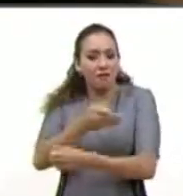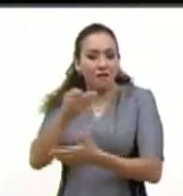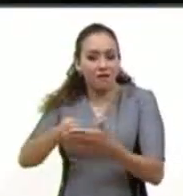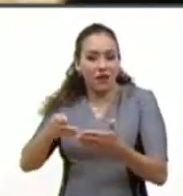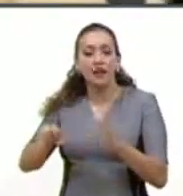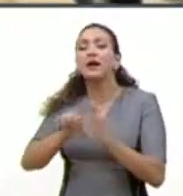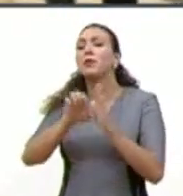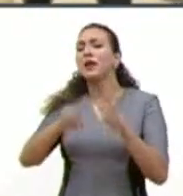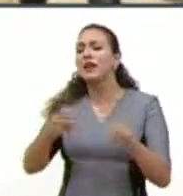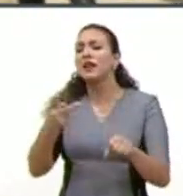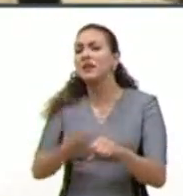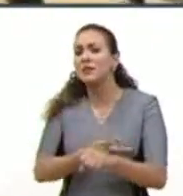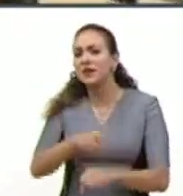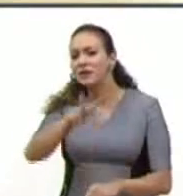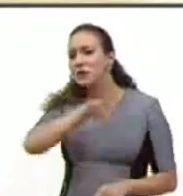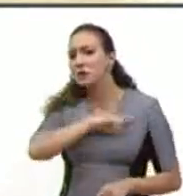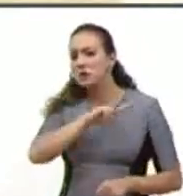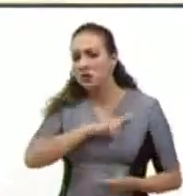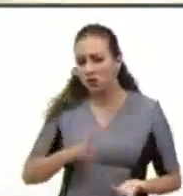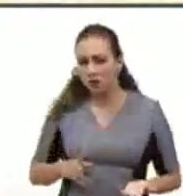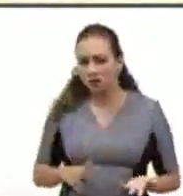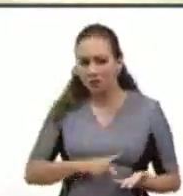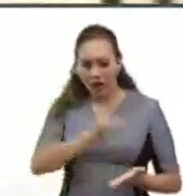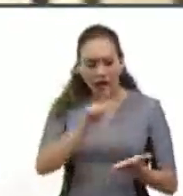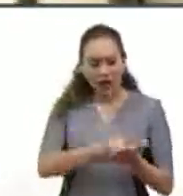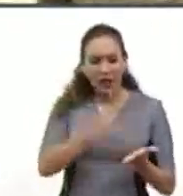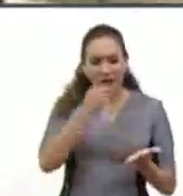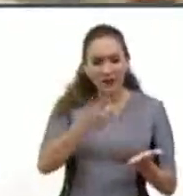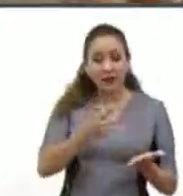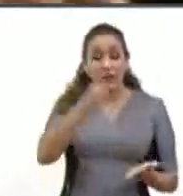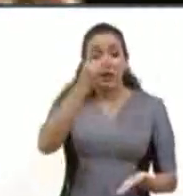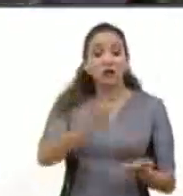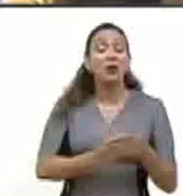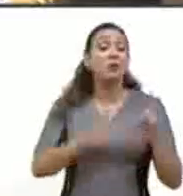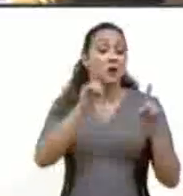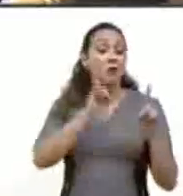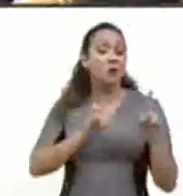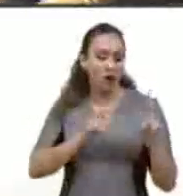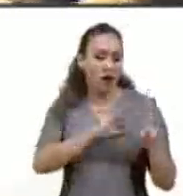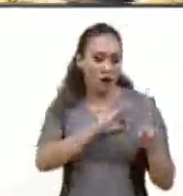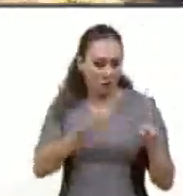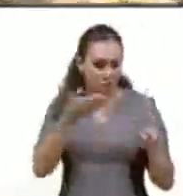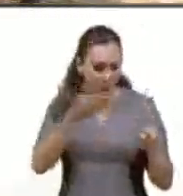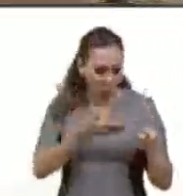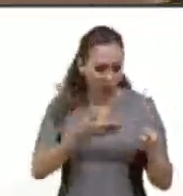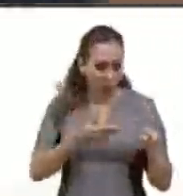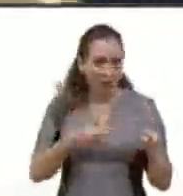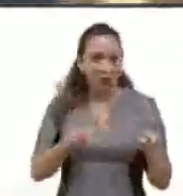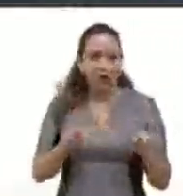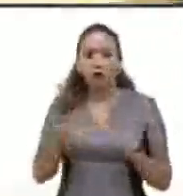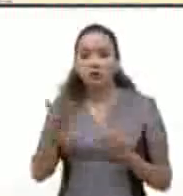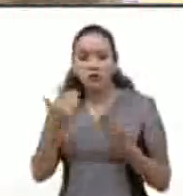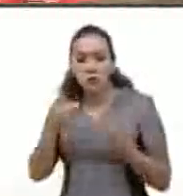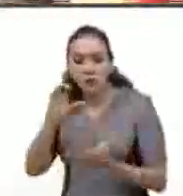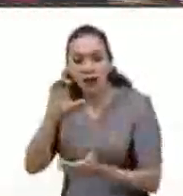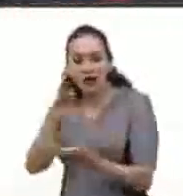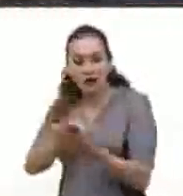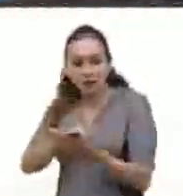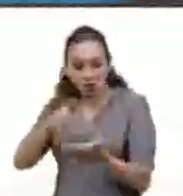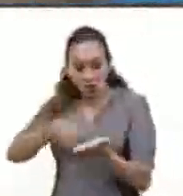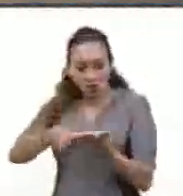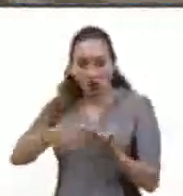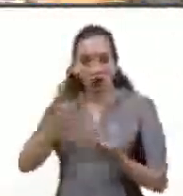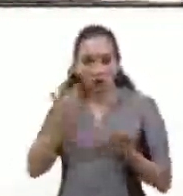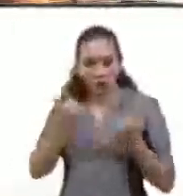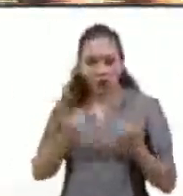viudez, que la ley prevé que solo la puede recibir la concubina en caso de que no exista cónyuge, que la relación de concubinato haya durado